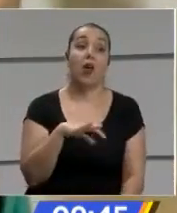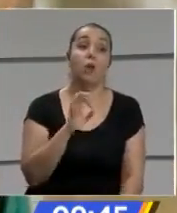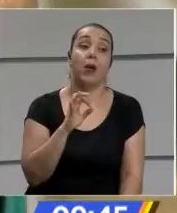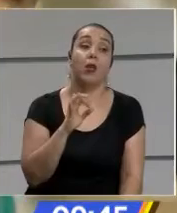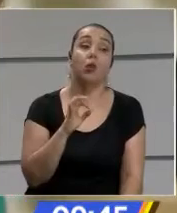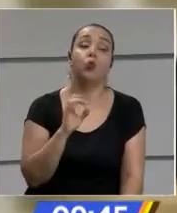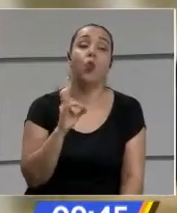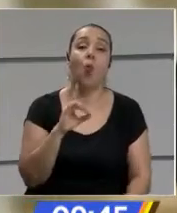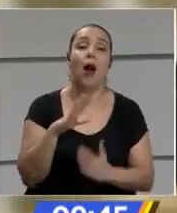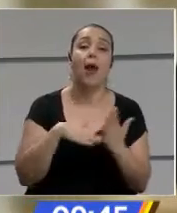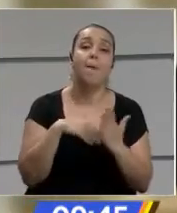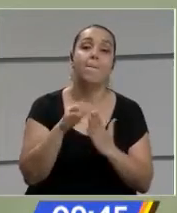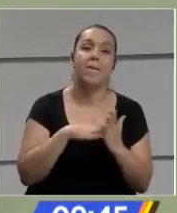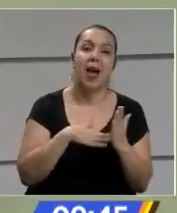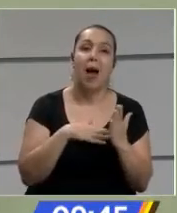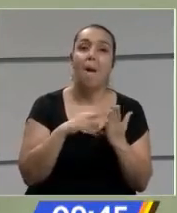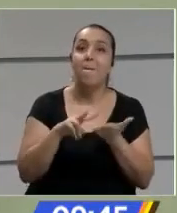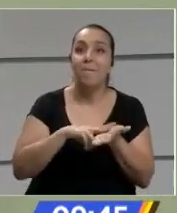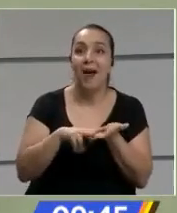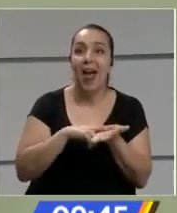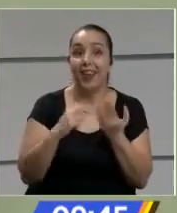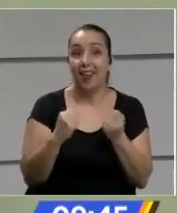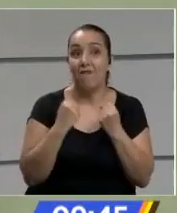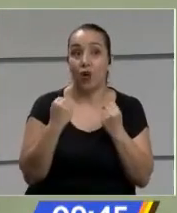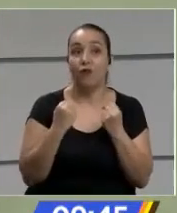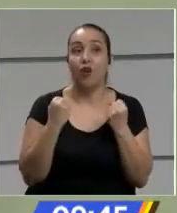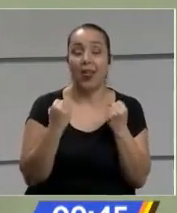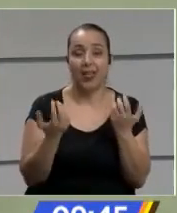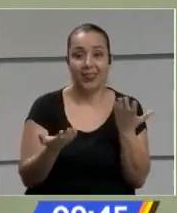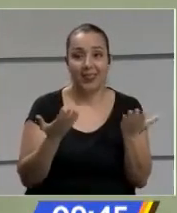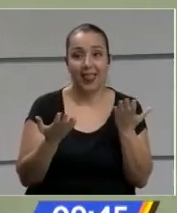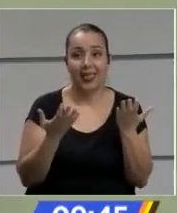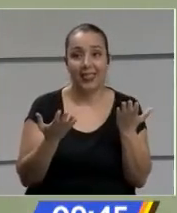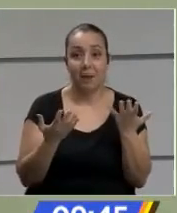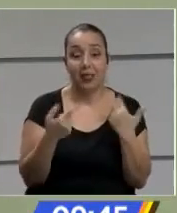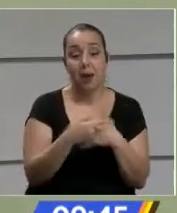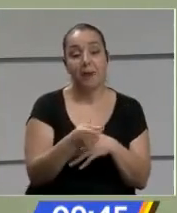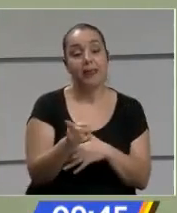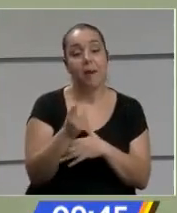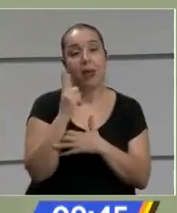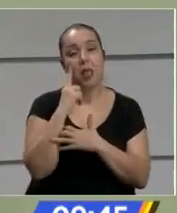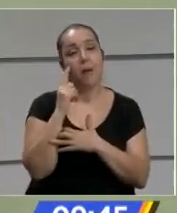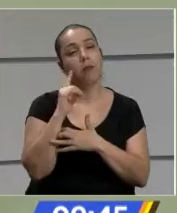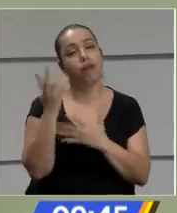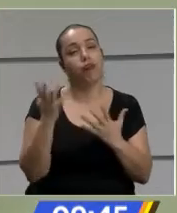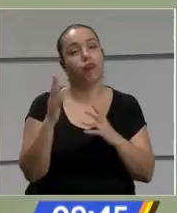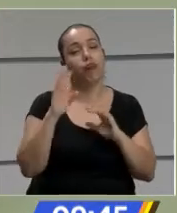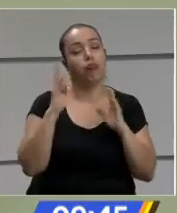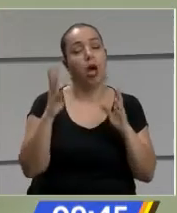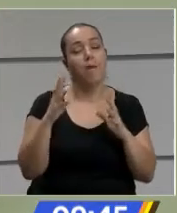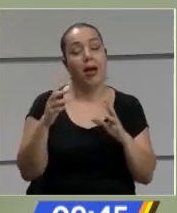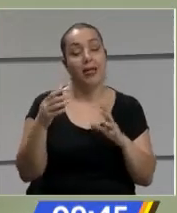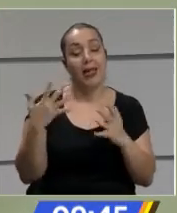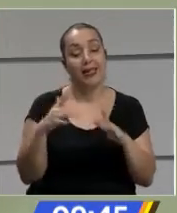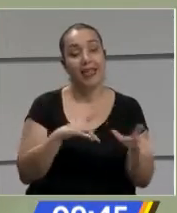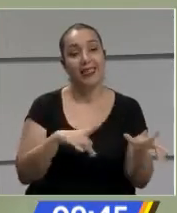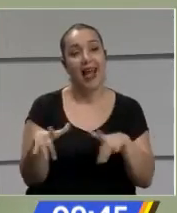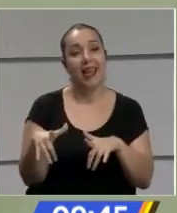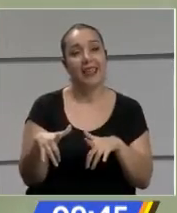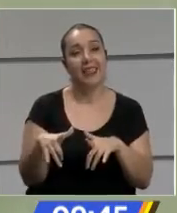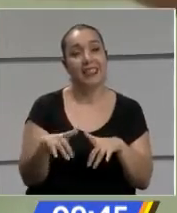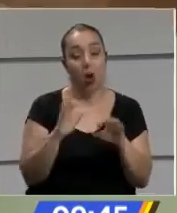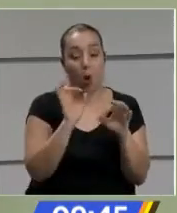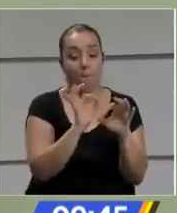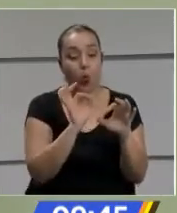hubiera escogido? Un verde fosforescente. Ay, qué lindo. Incluso a esa que ya está, a mí se me ocurría que podríamos hacerle puntitos